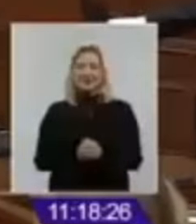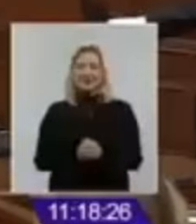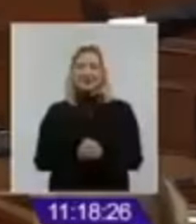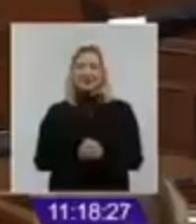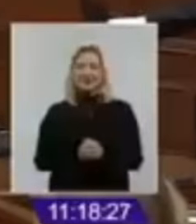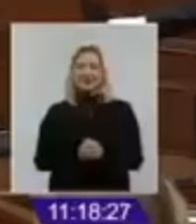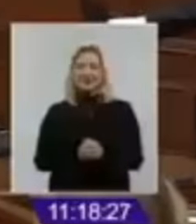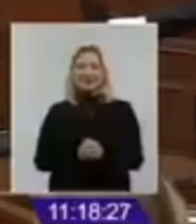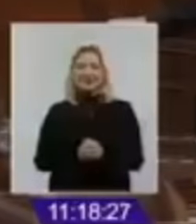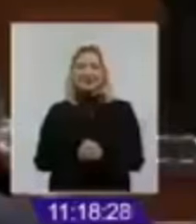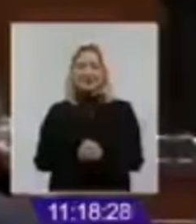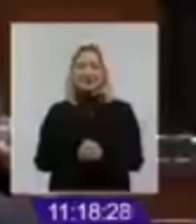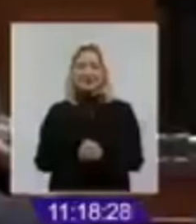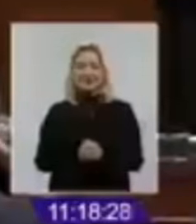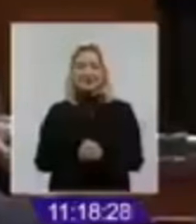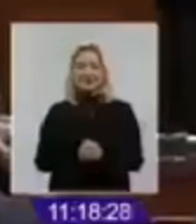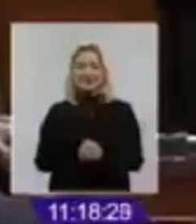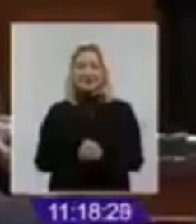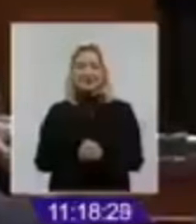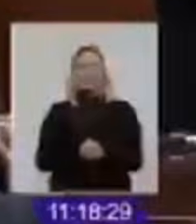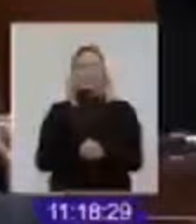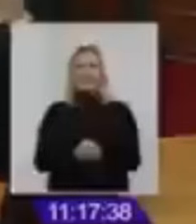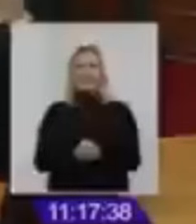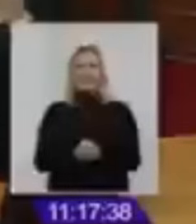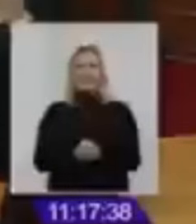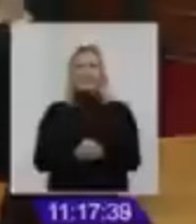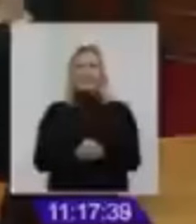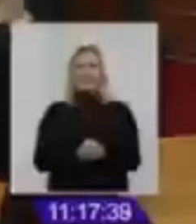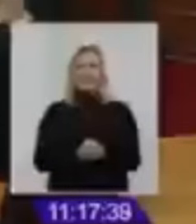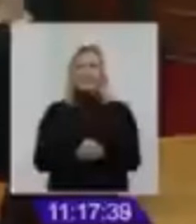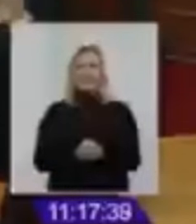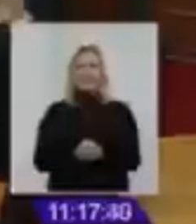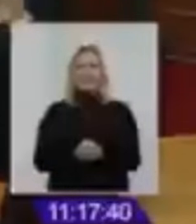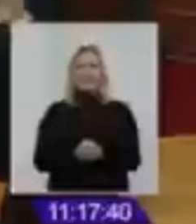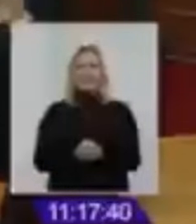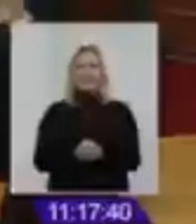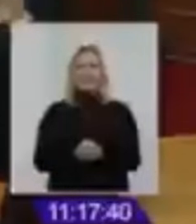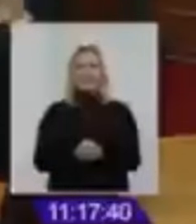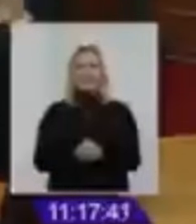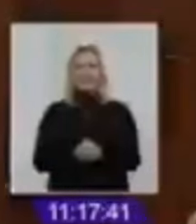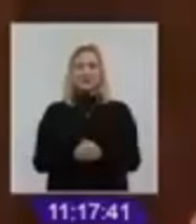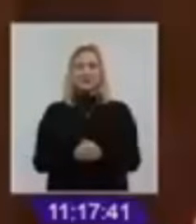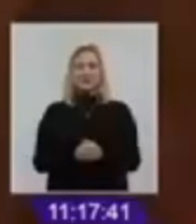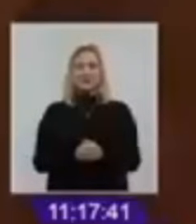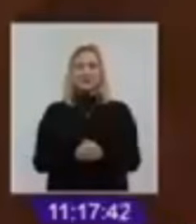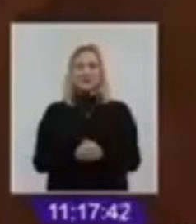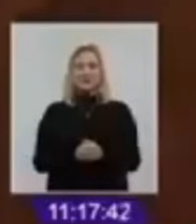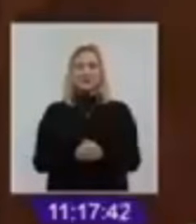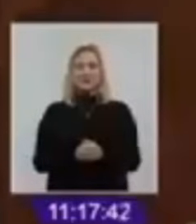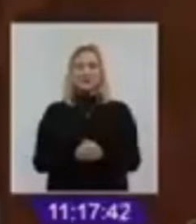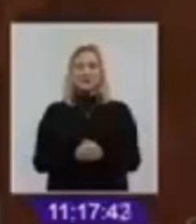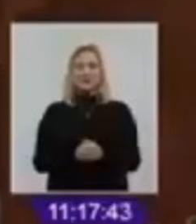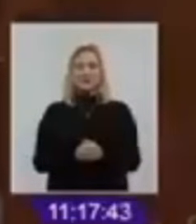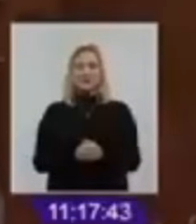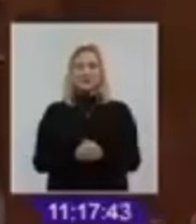de México, pues ellos se pasaron por el arco del triunfo esa ley. Además,